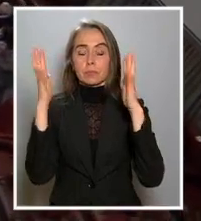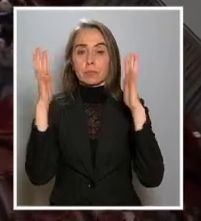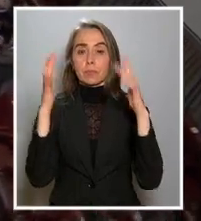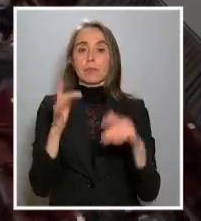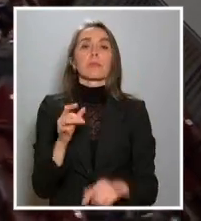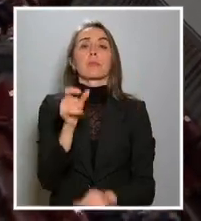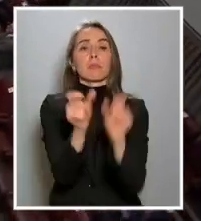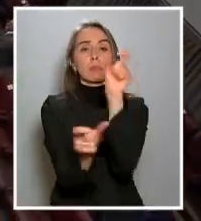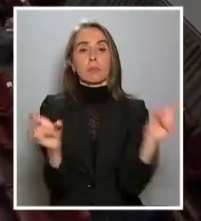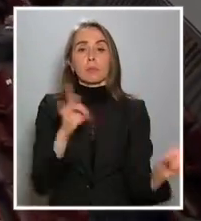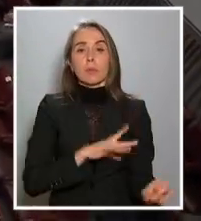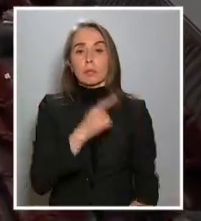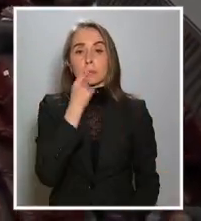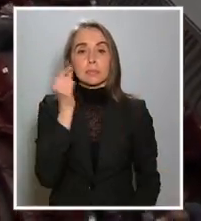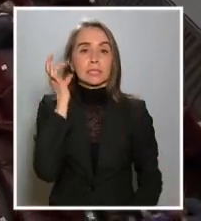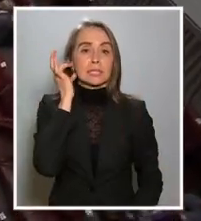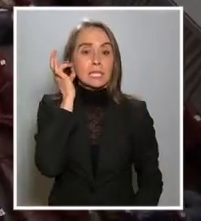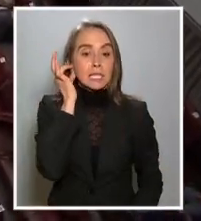Chilenas y chilenos,